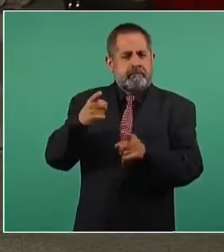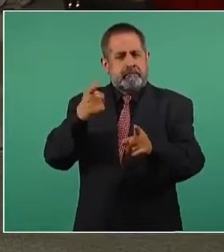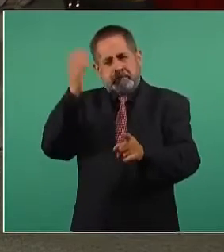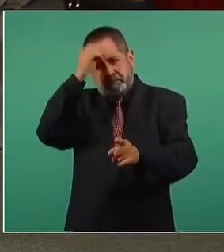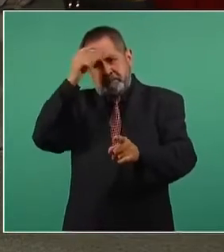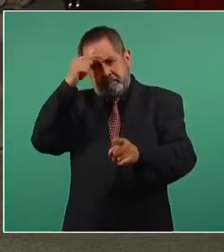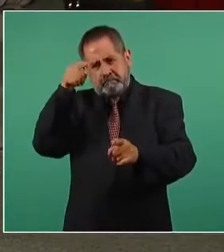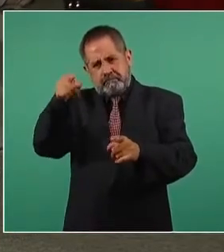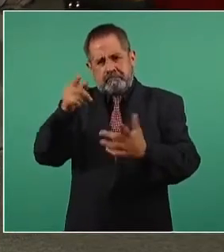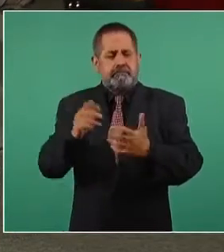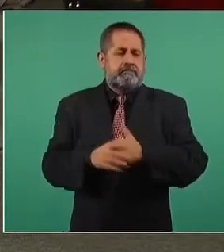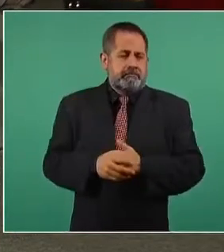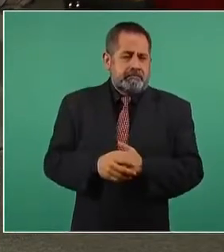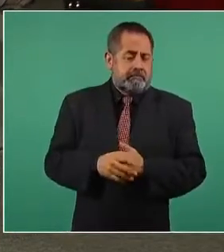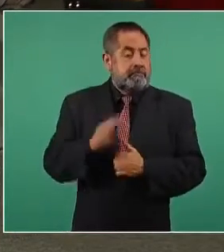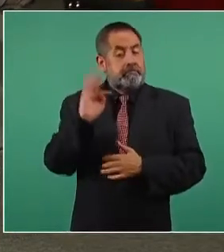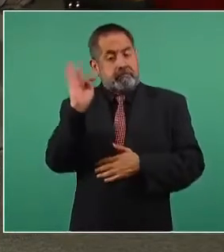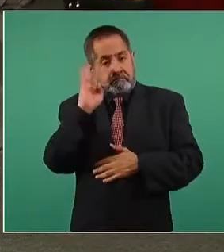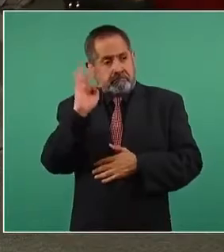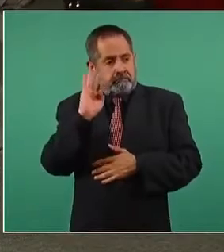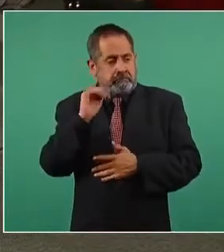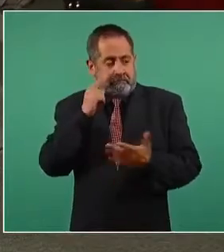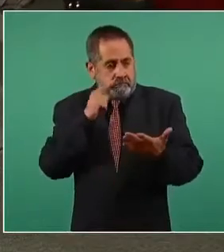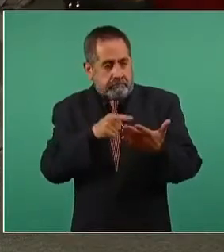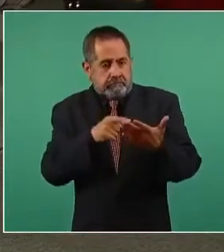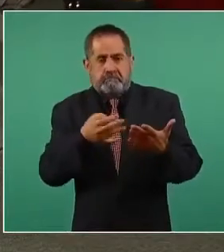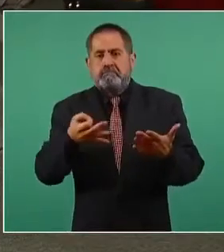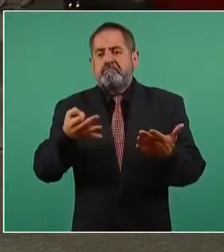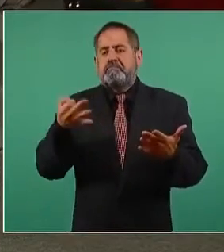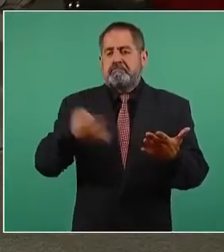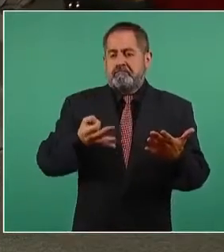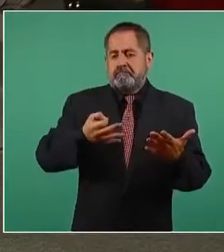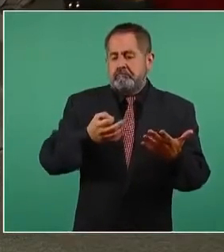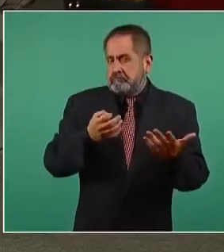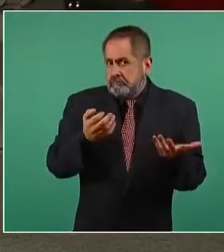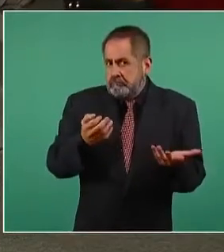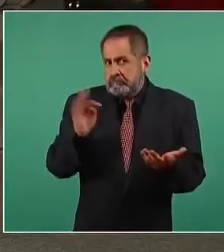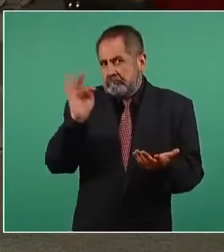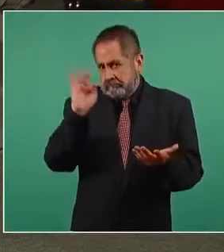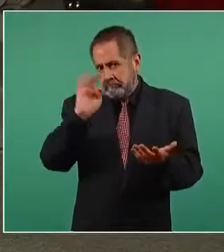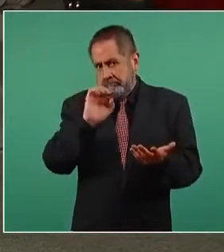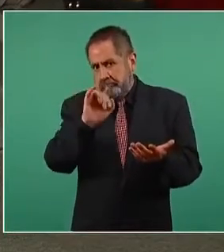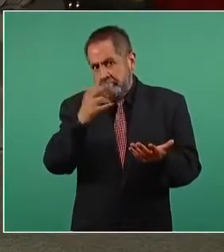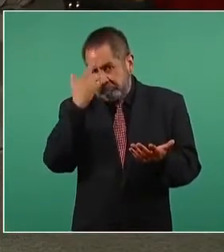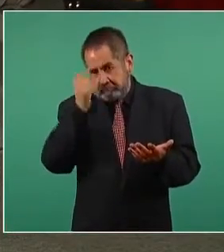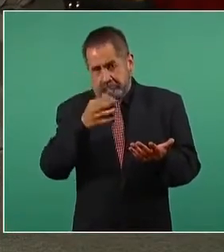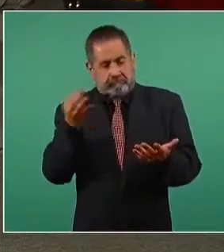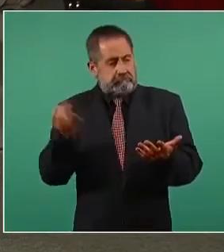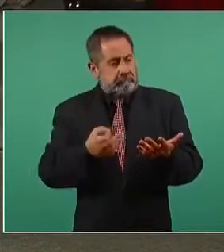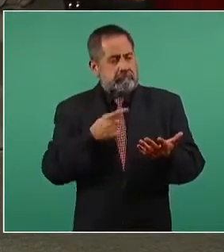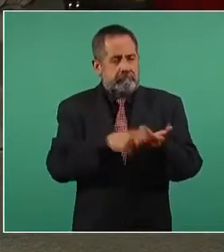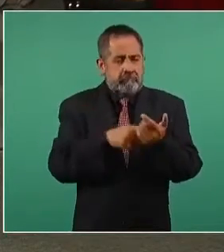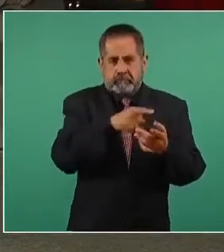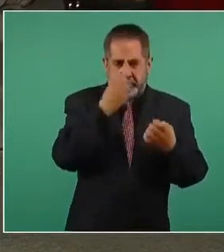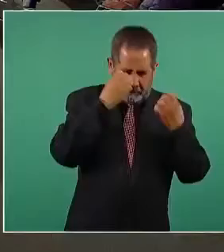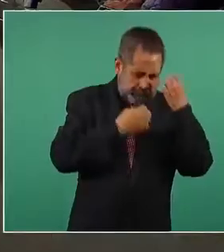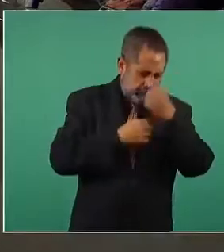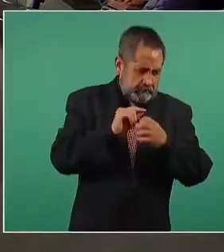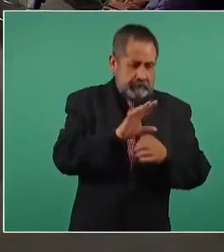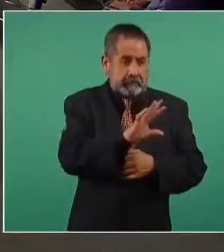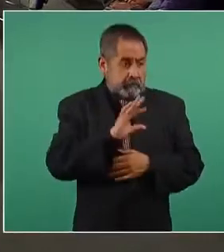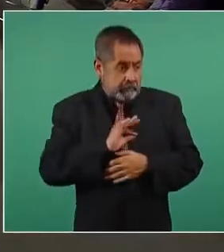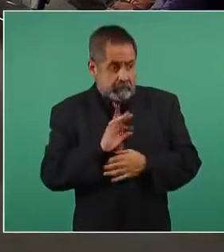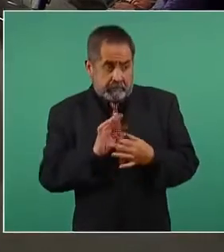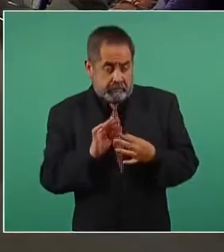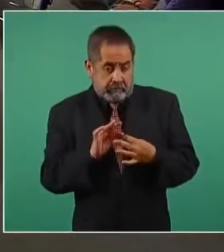estas conclusiones y si en caso de que se confirmaran estos señalamientos que hicieron especialistas a este medio,